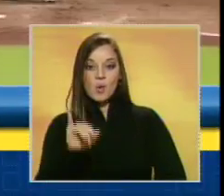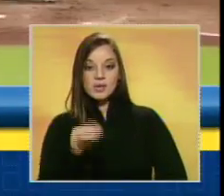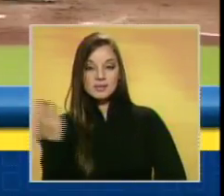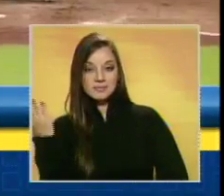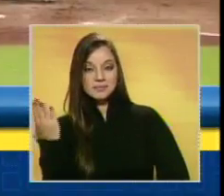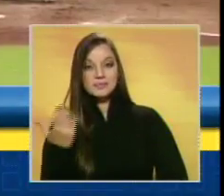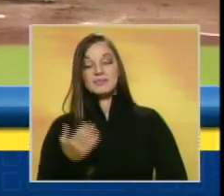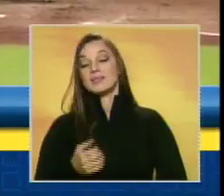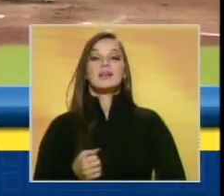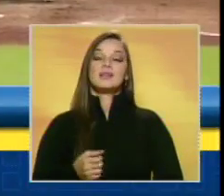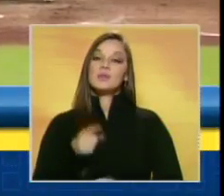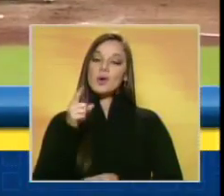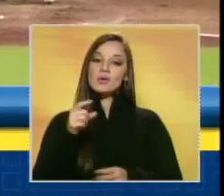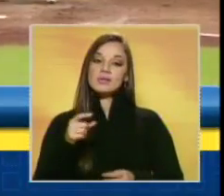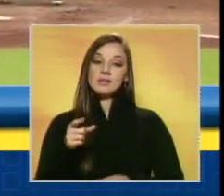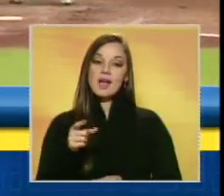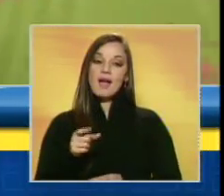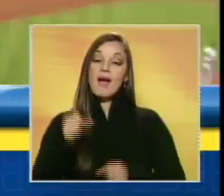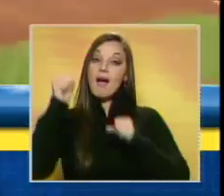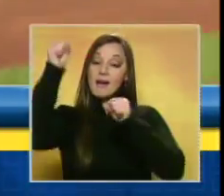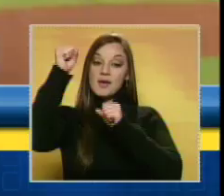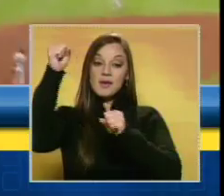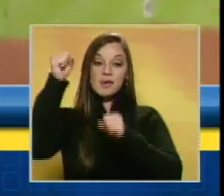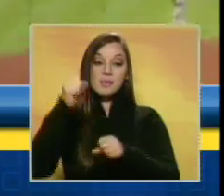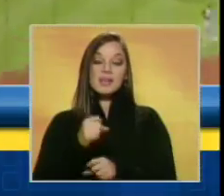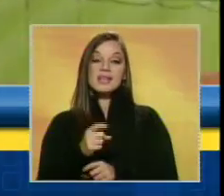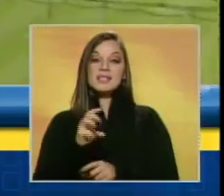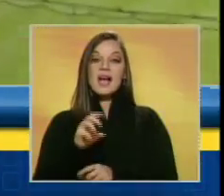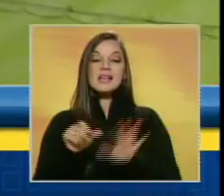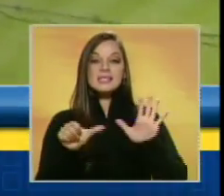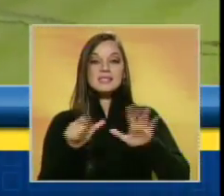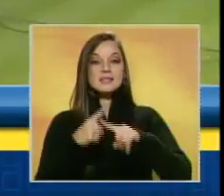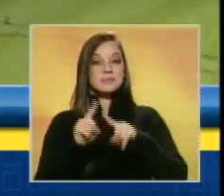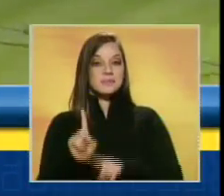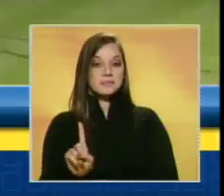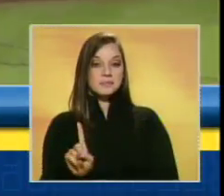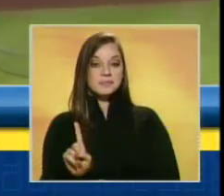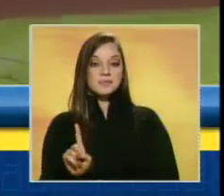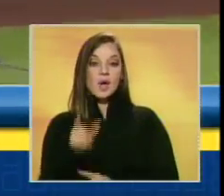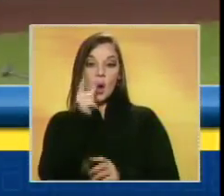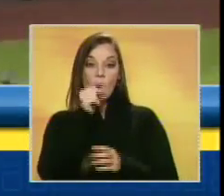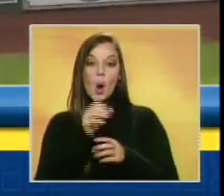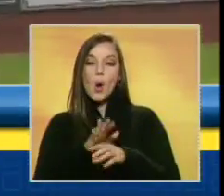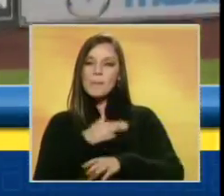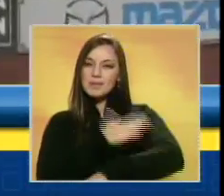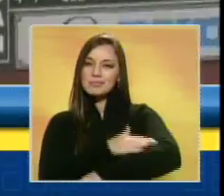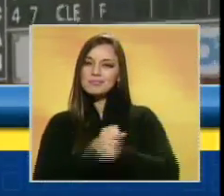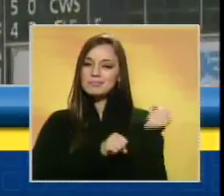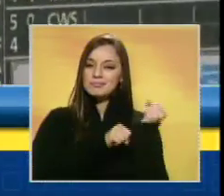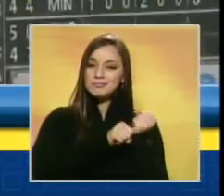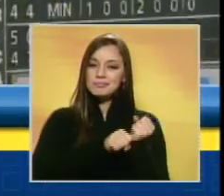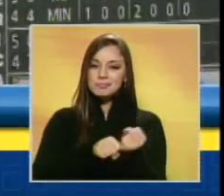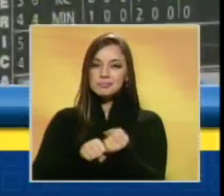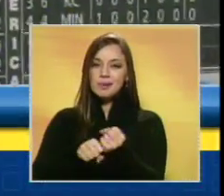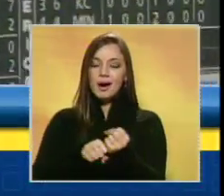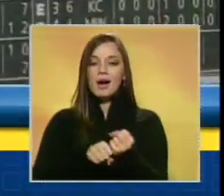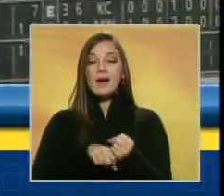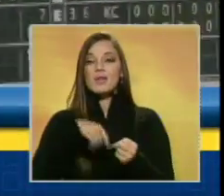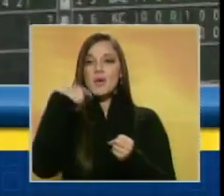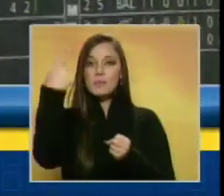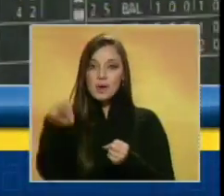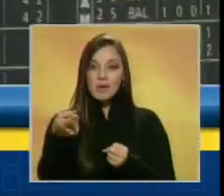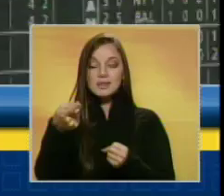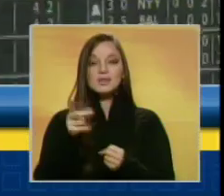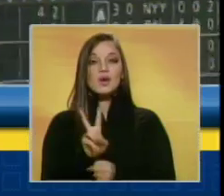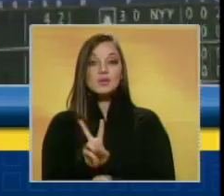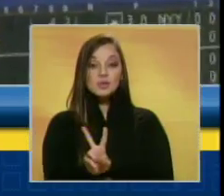la victoria de los Astros de Houston versus los Atléticos de Oakland de 6-1. El zurdo dio cuadrangular solitario por la banda contraria para llegar